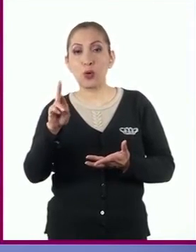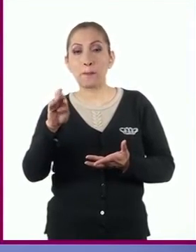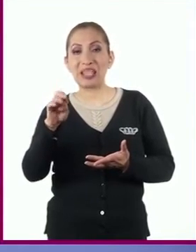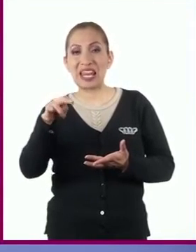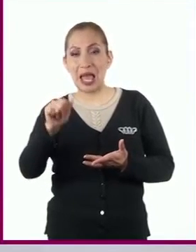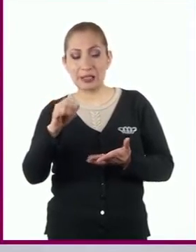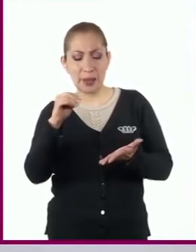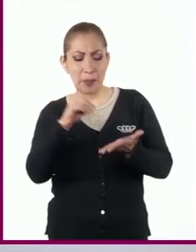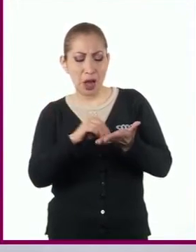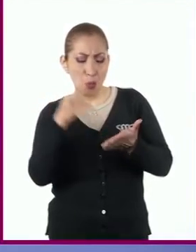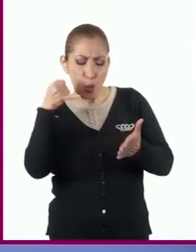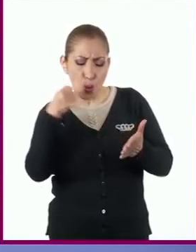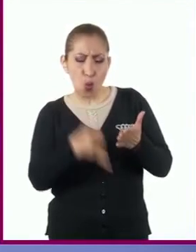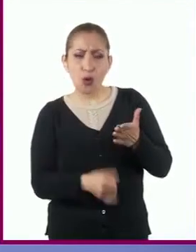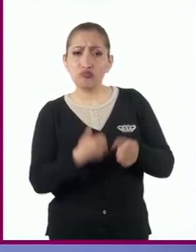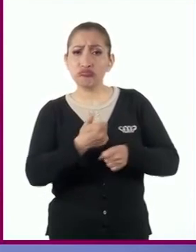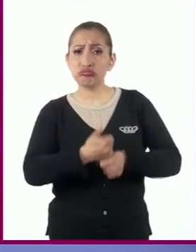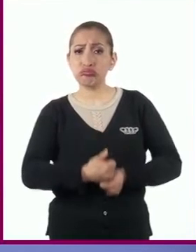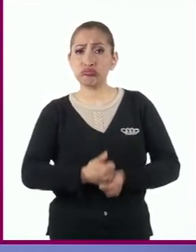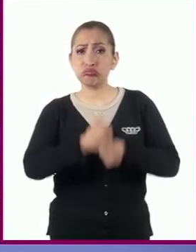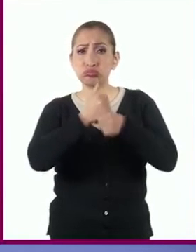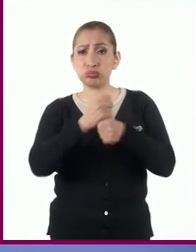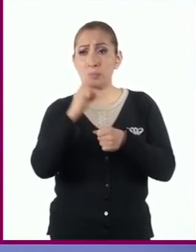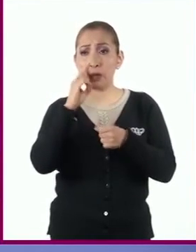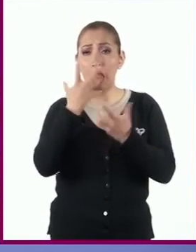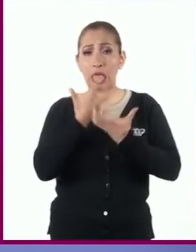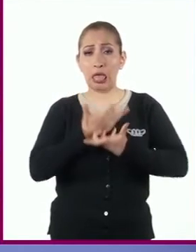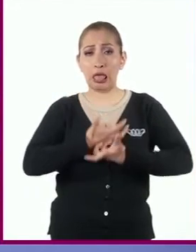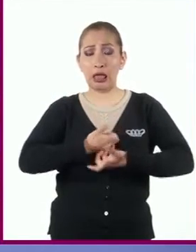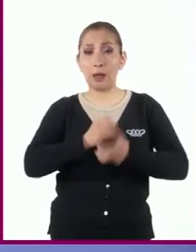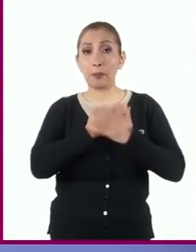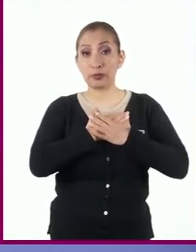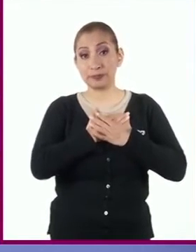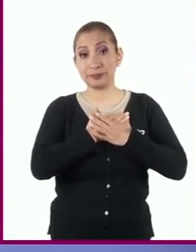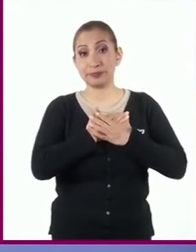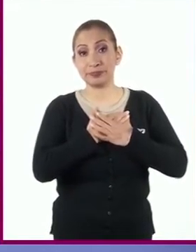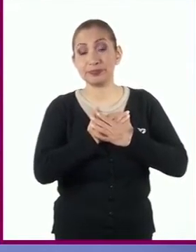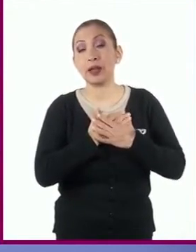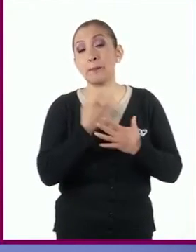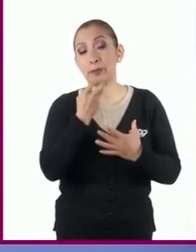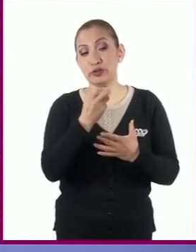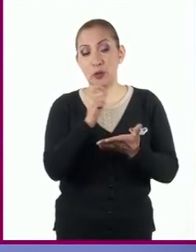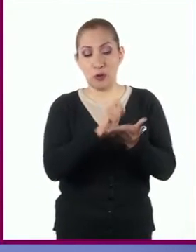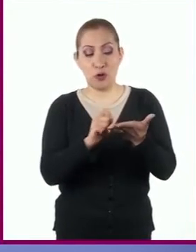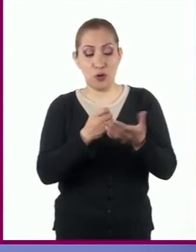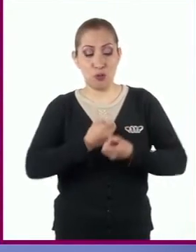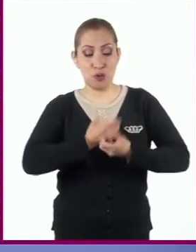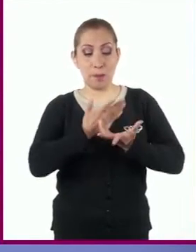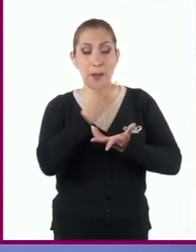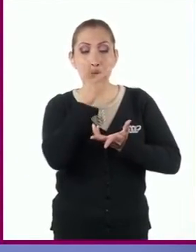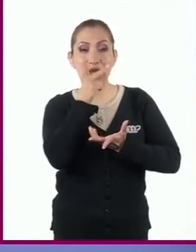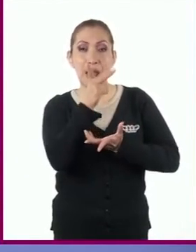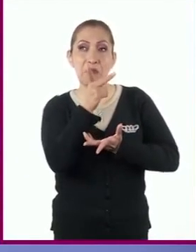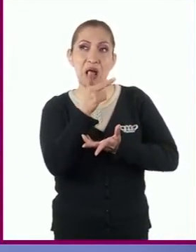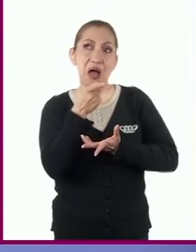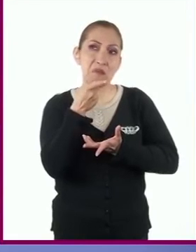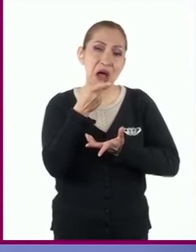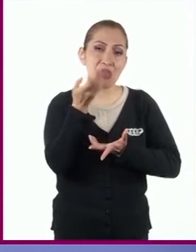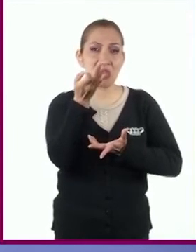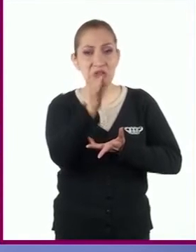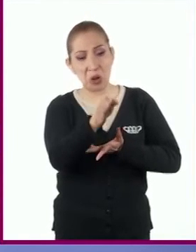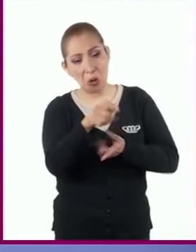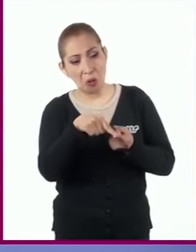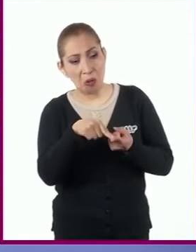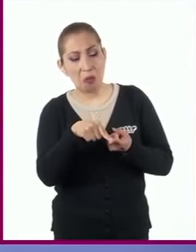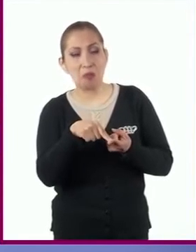expresa un profundo dolor ante una decepción amorosa, por lo que el poema contiene palabras que hablan de